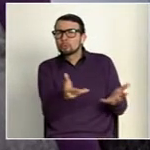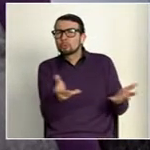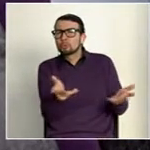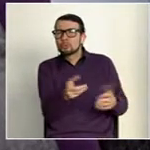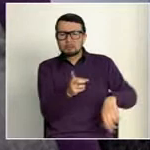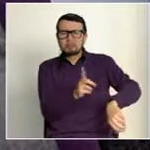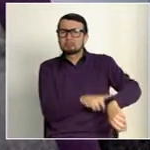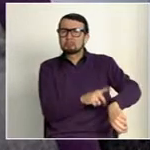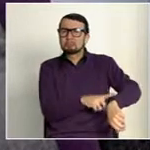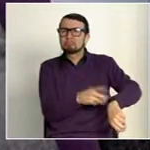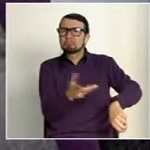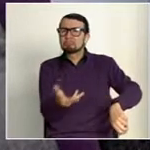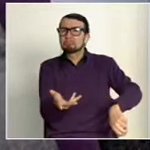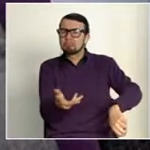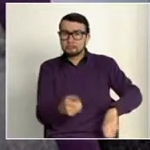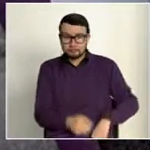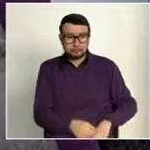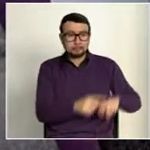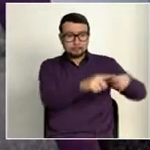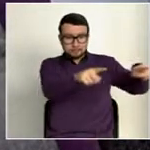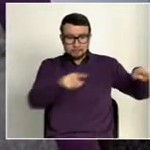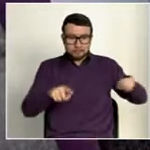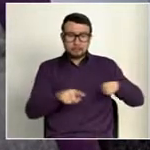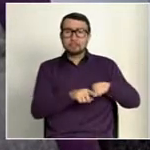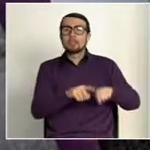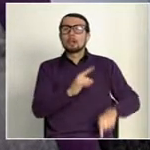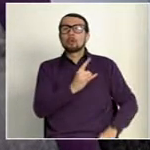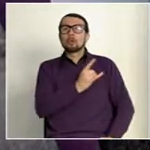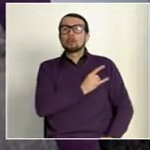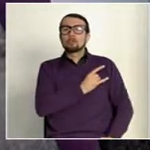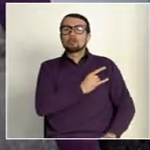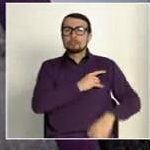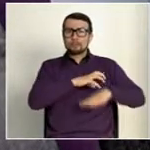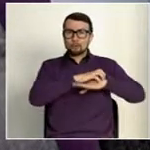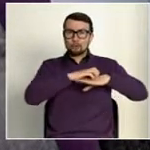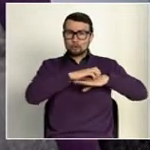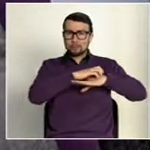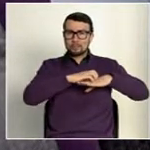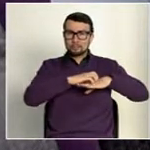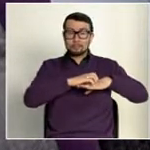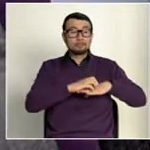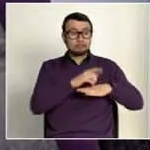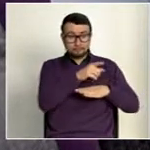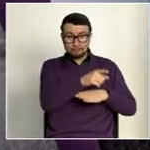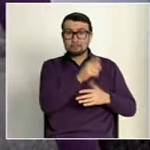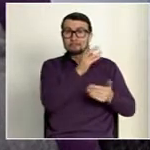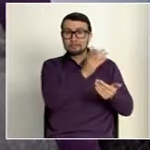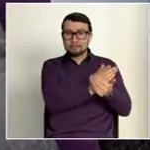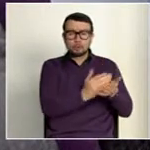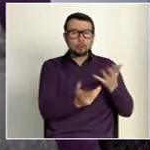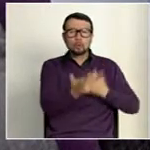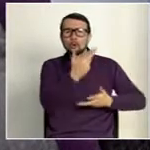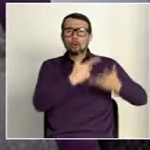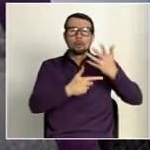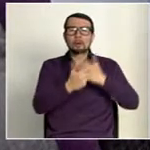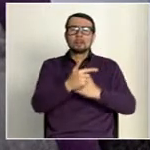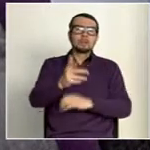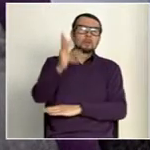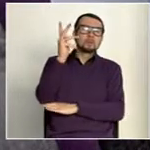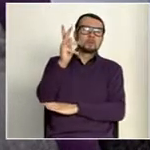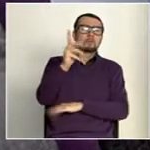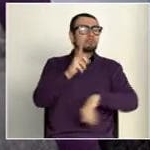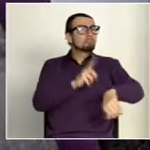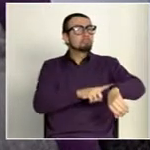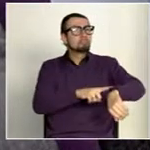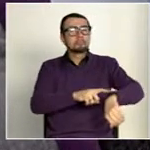nosotros en la Universidad del Tolima, también compartiendo con todos ustedes conferencia a las 3